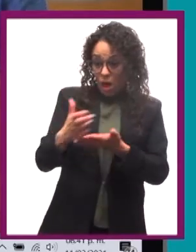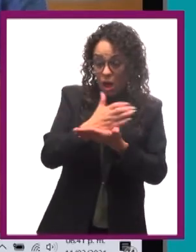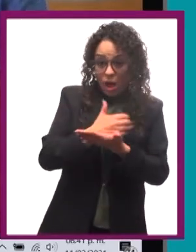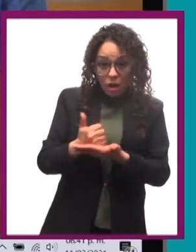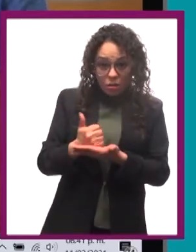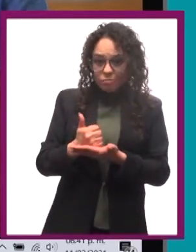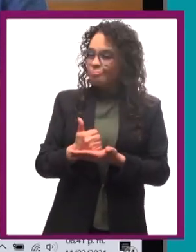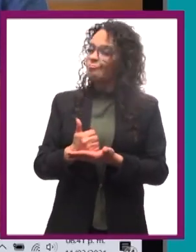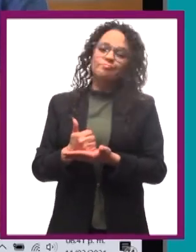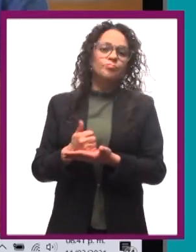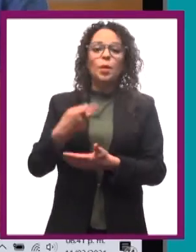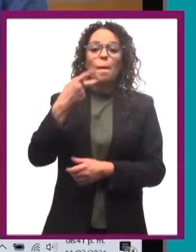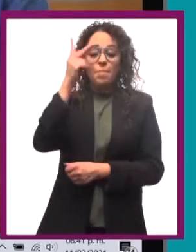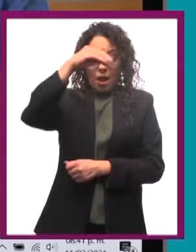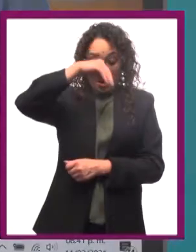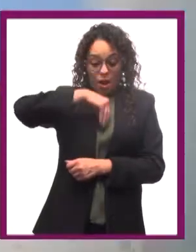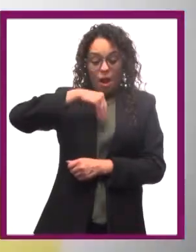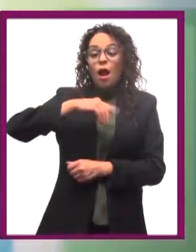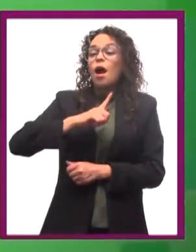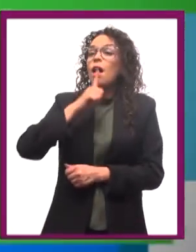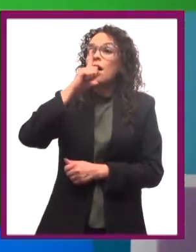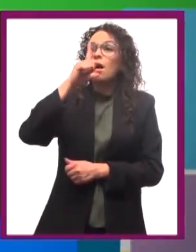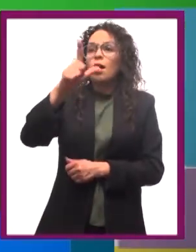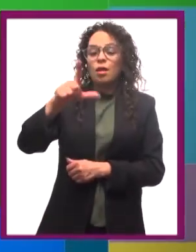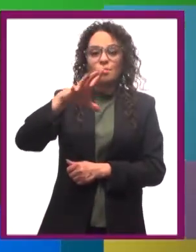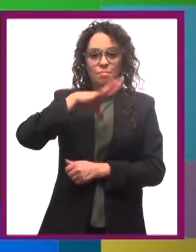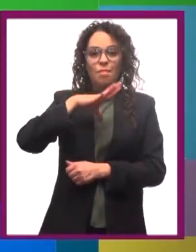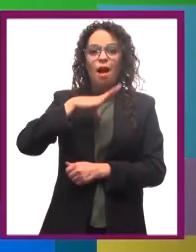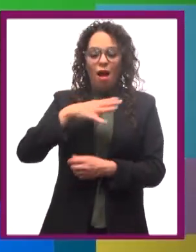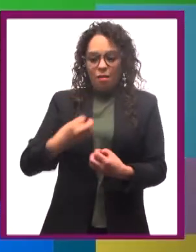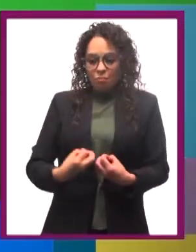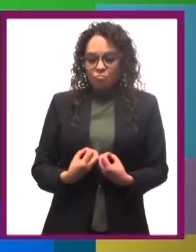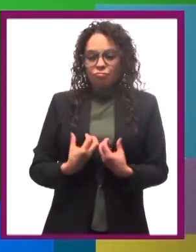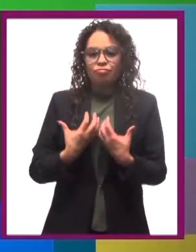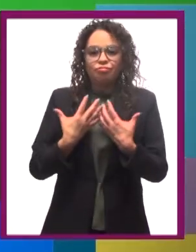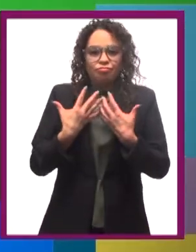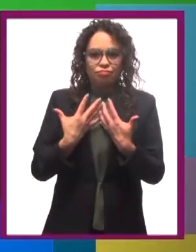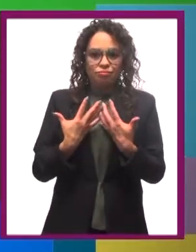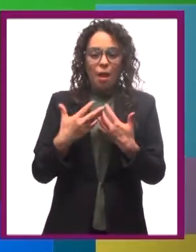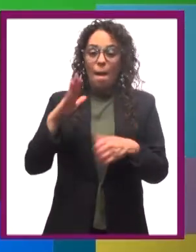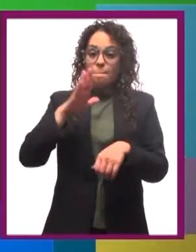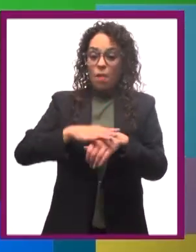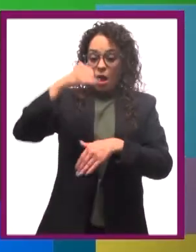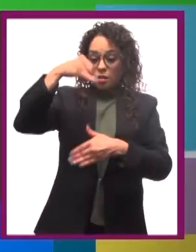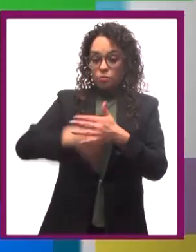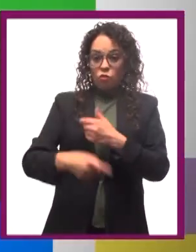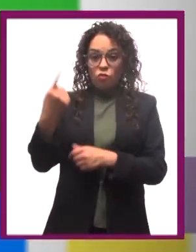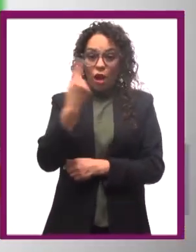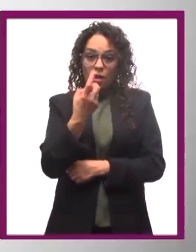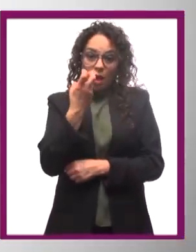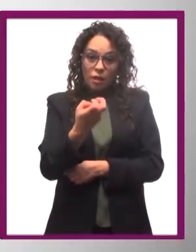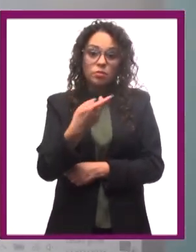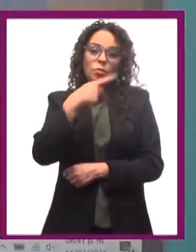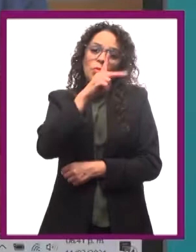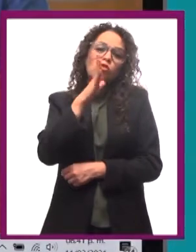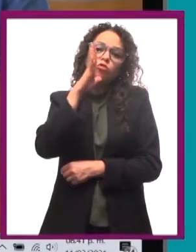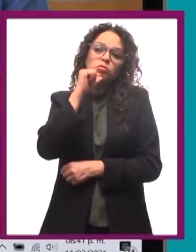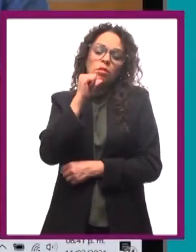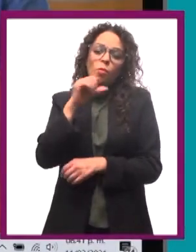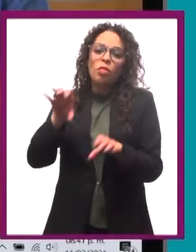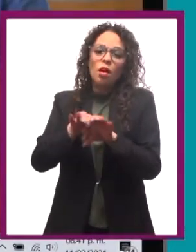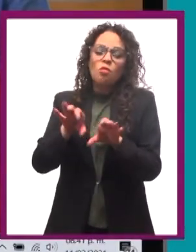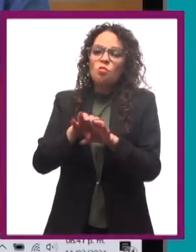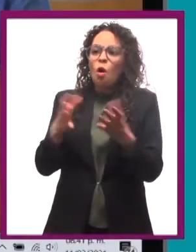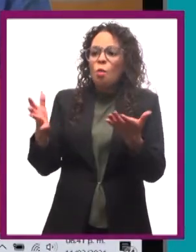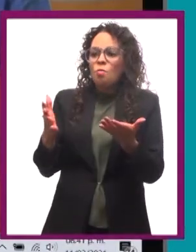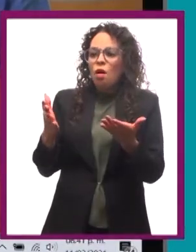riqueza material, pero produce una riqueza espiritual y emocional, incluso más profunda que esta, aunque no se pueda